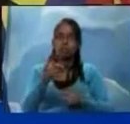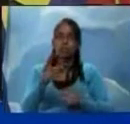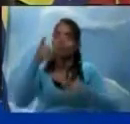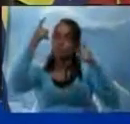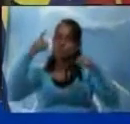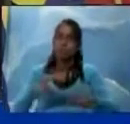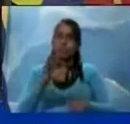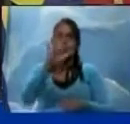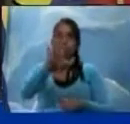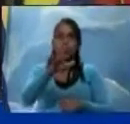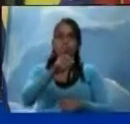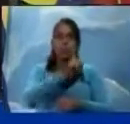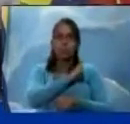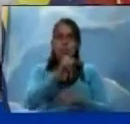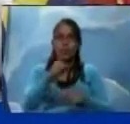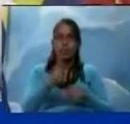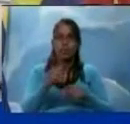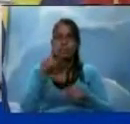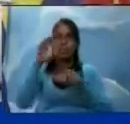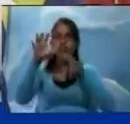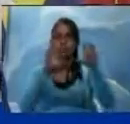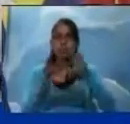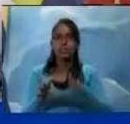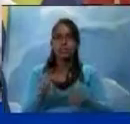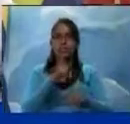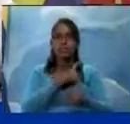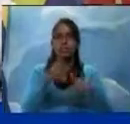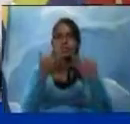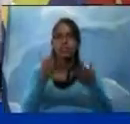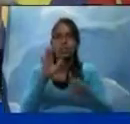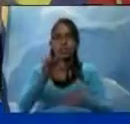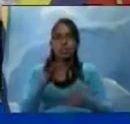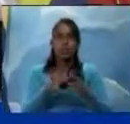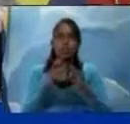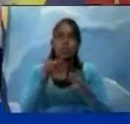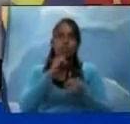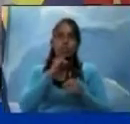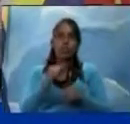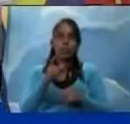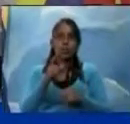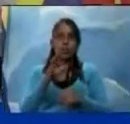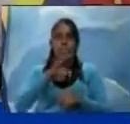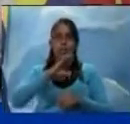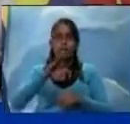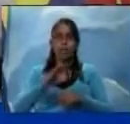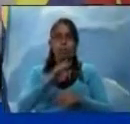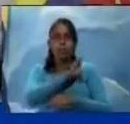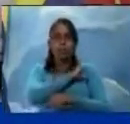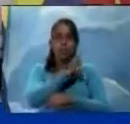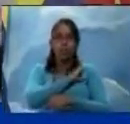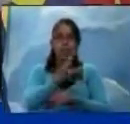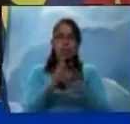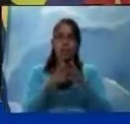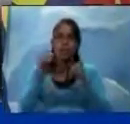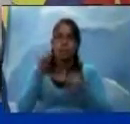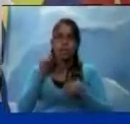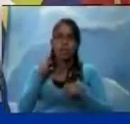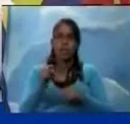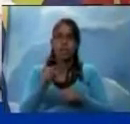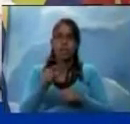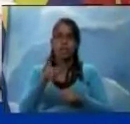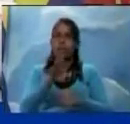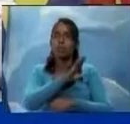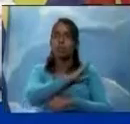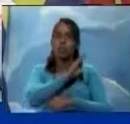de 5 países. Le entrega a usted a cada uno conforme a su capacidad para que no